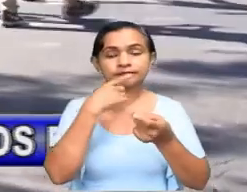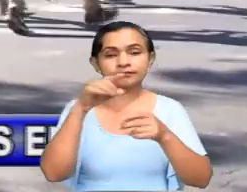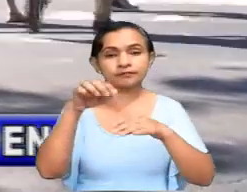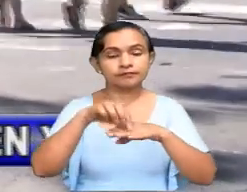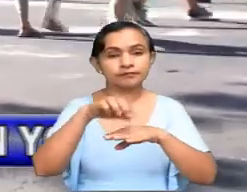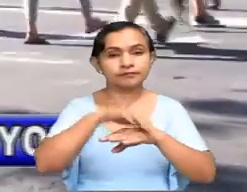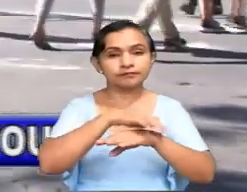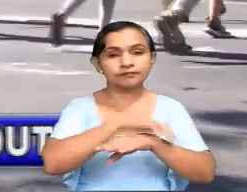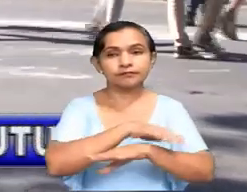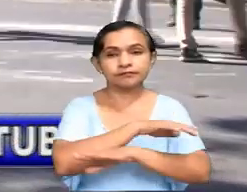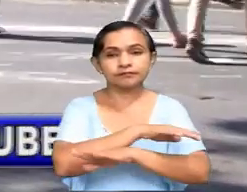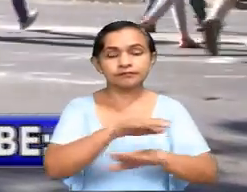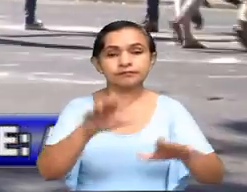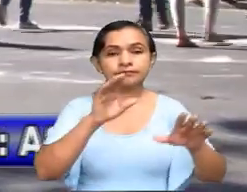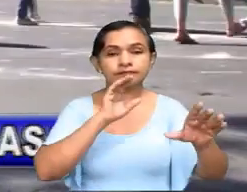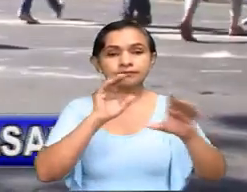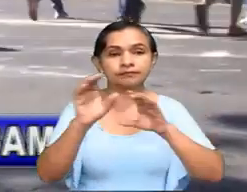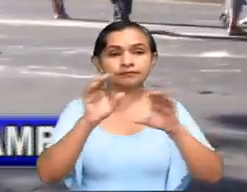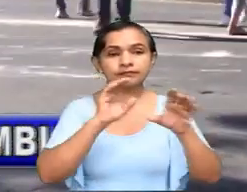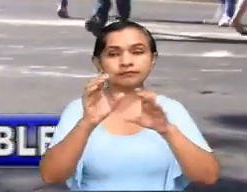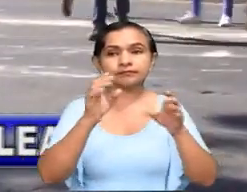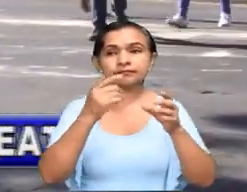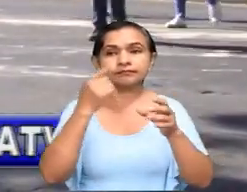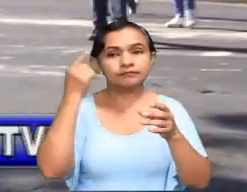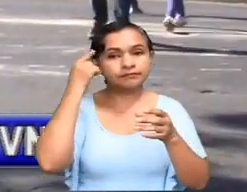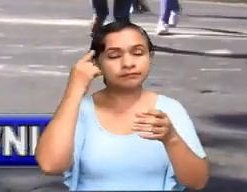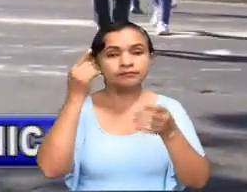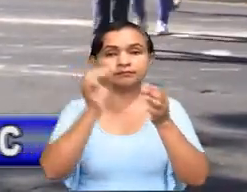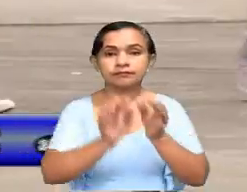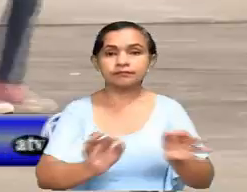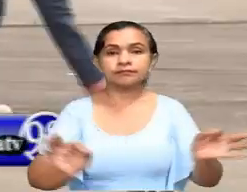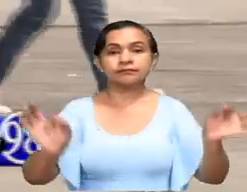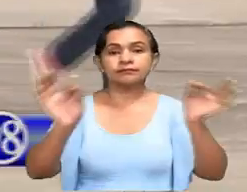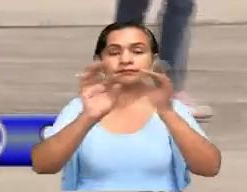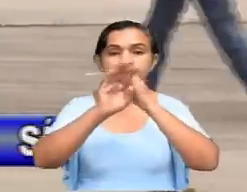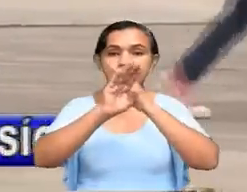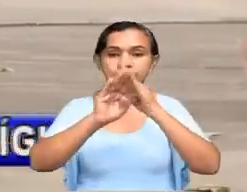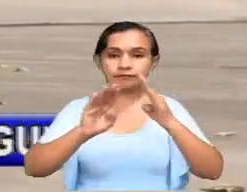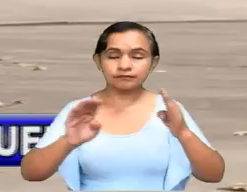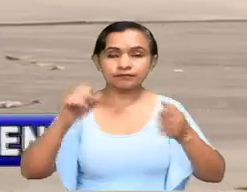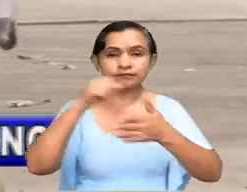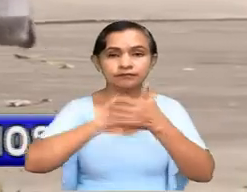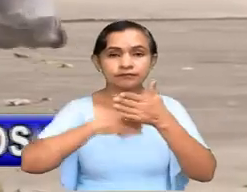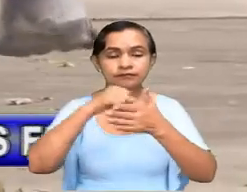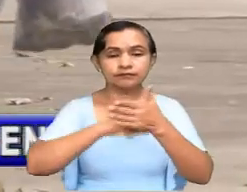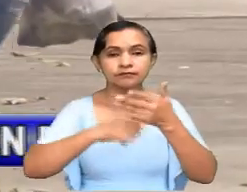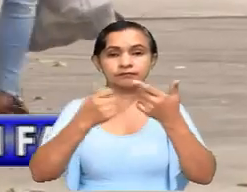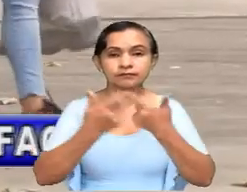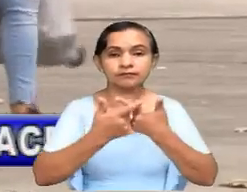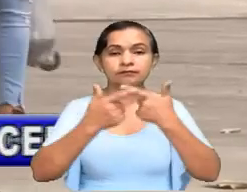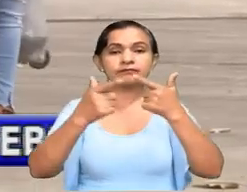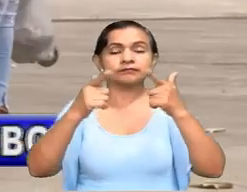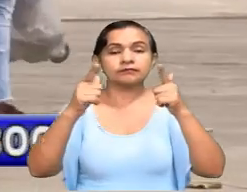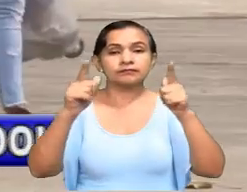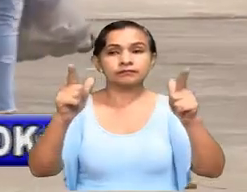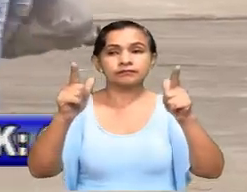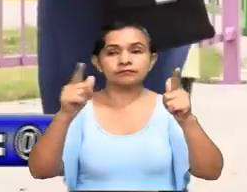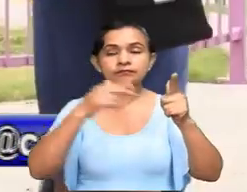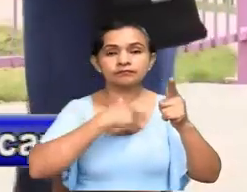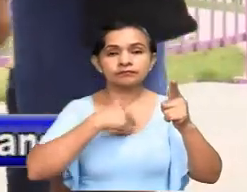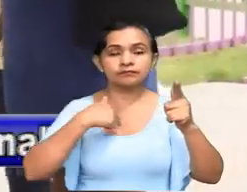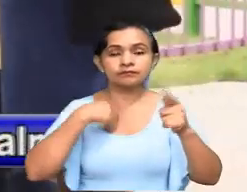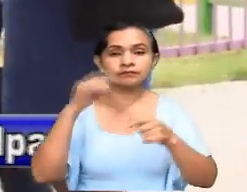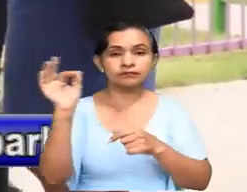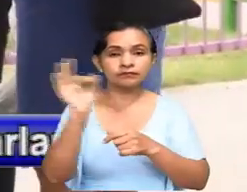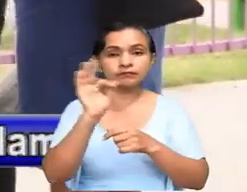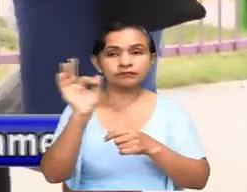Murillo concluyó su comunicación reflexionando sobre la importancia de la paz y la lucha por nuestra independencia, ya que esta es la única